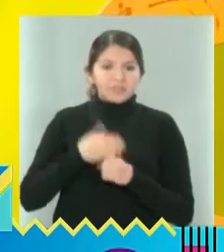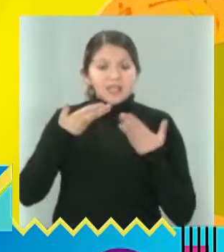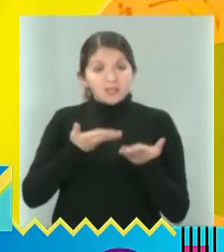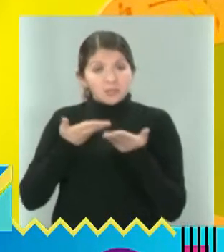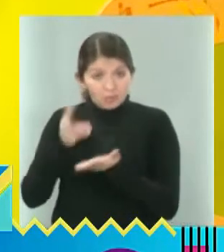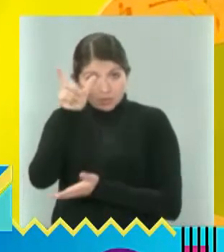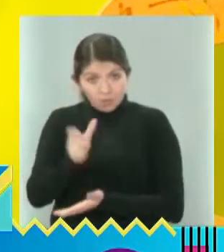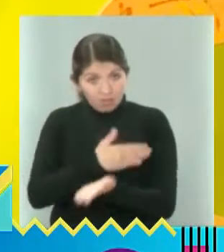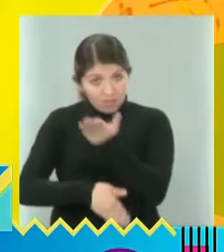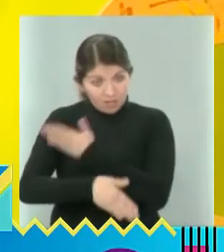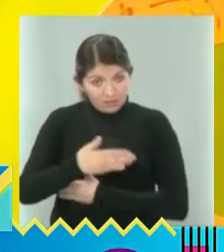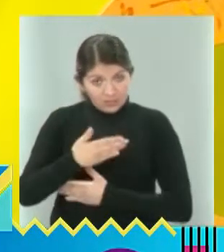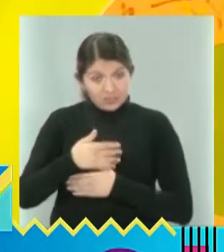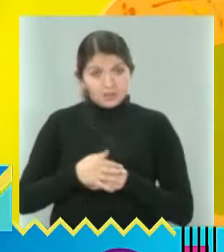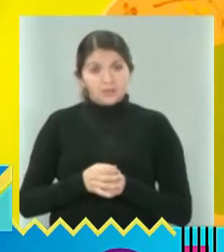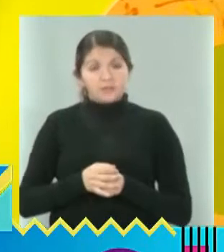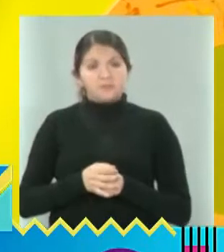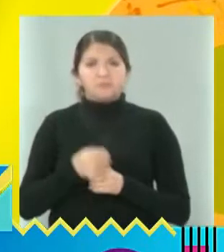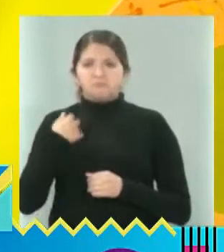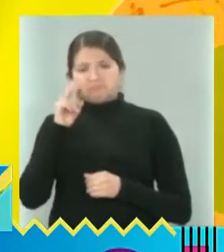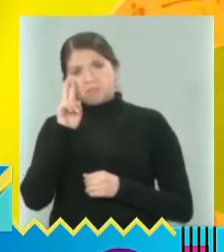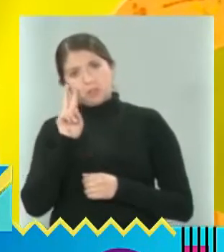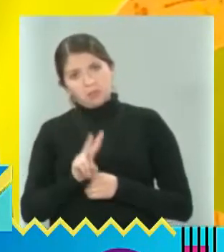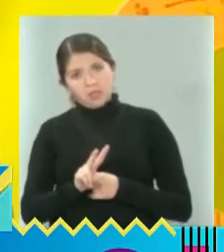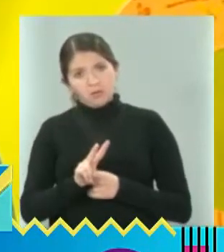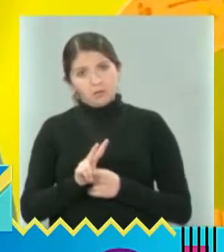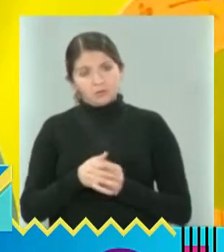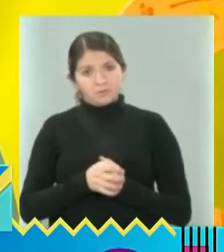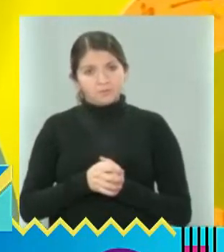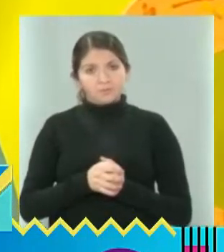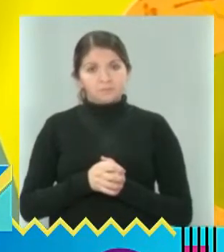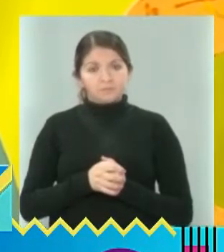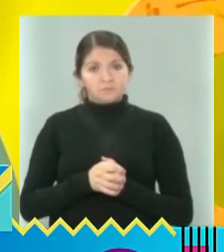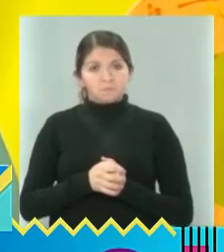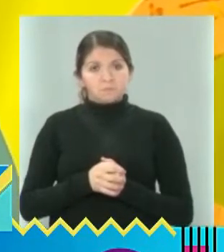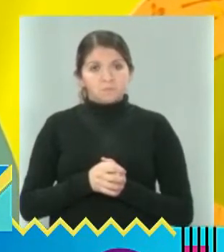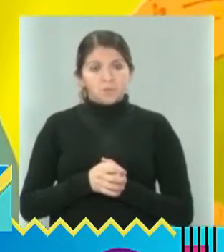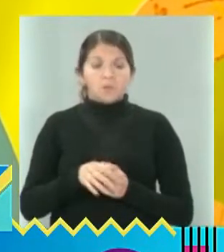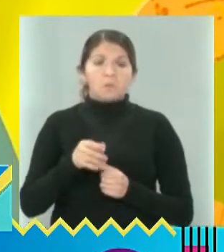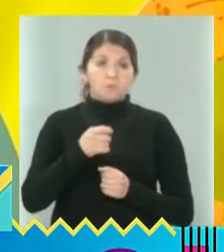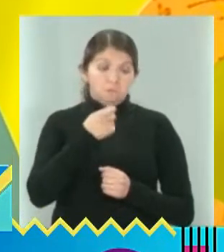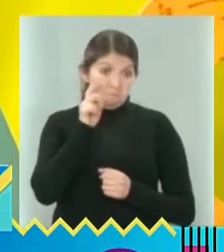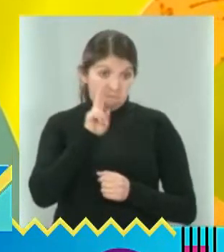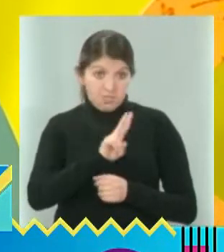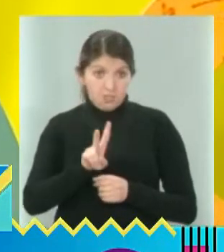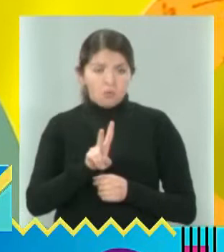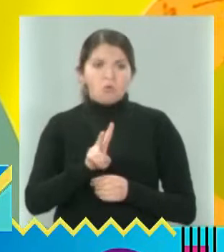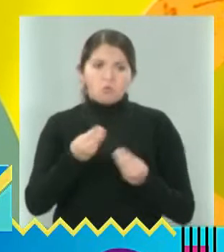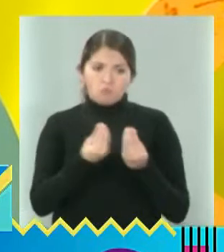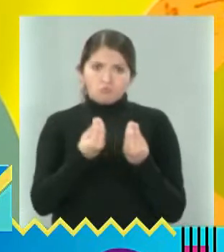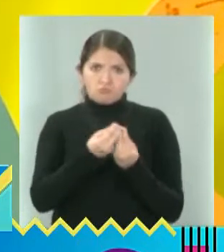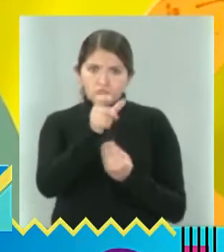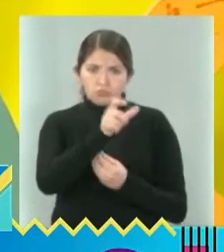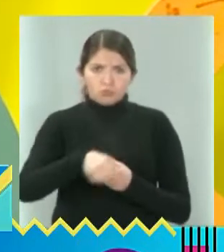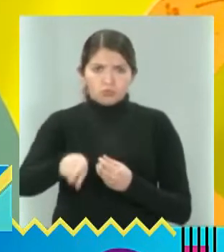discapacidad, he visto que gran parte o en gran proporción